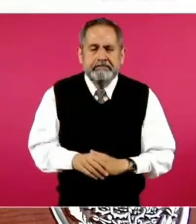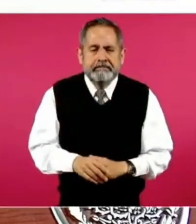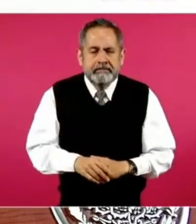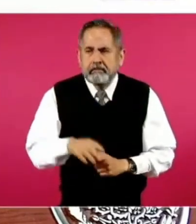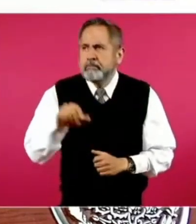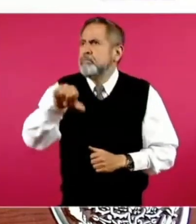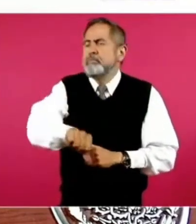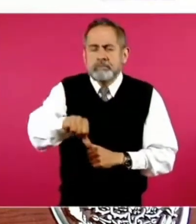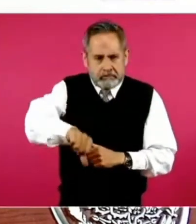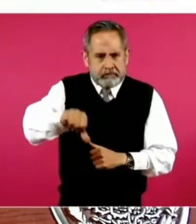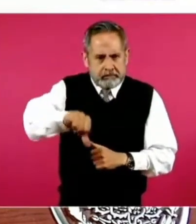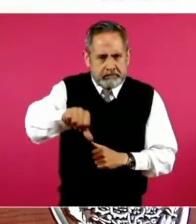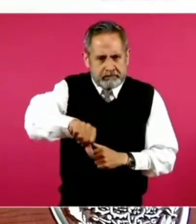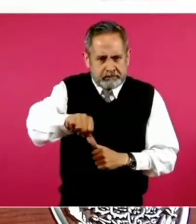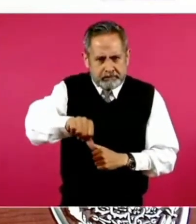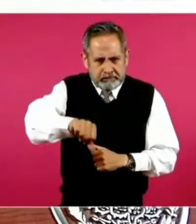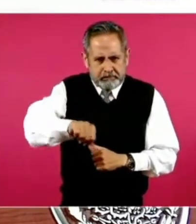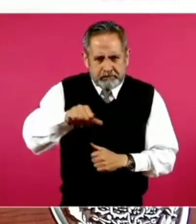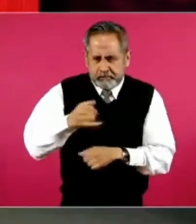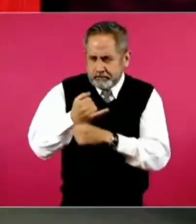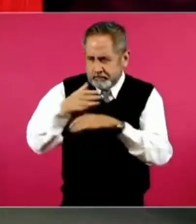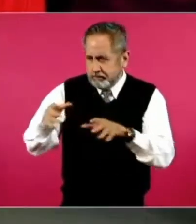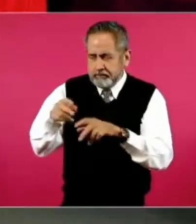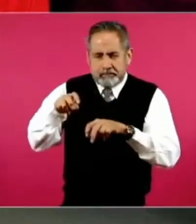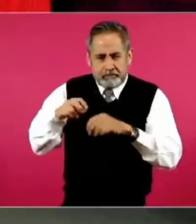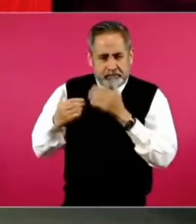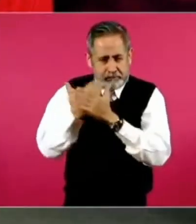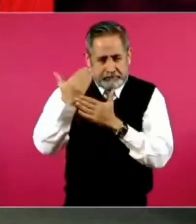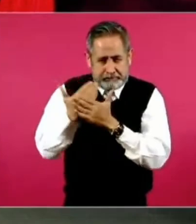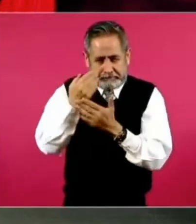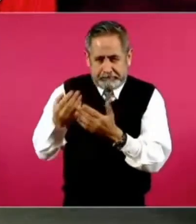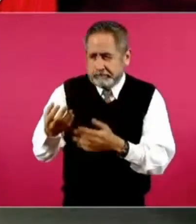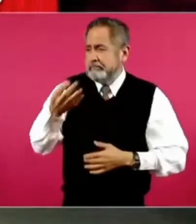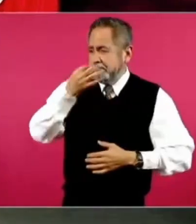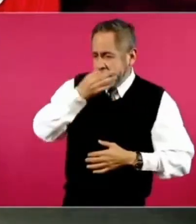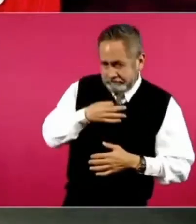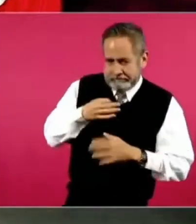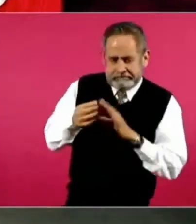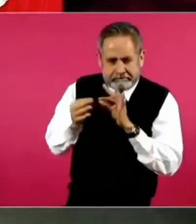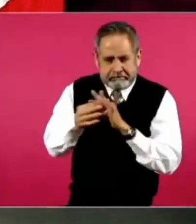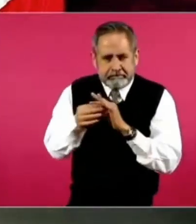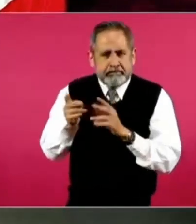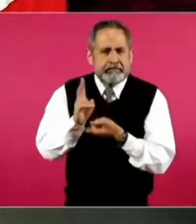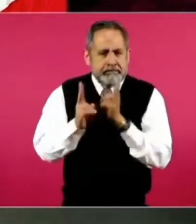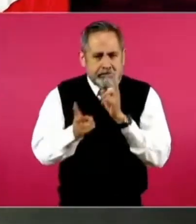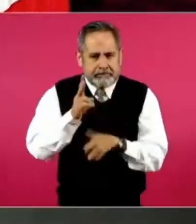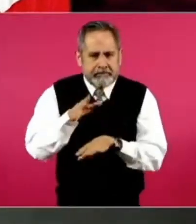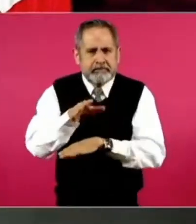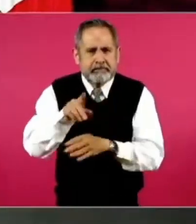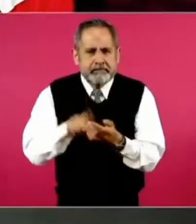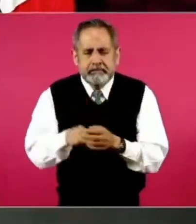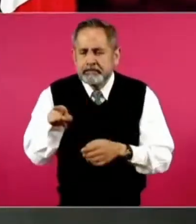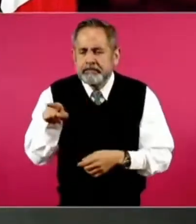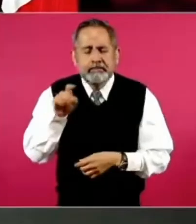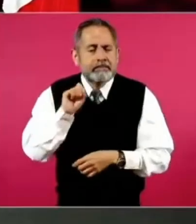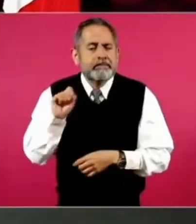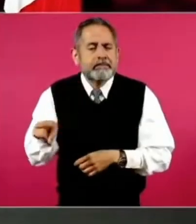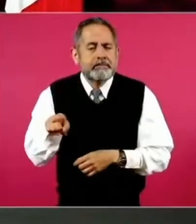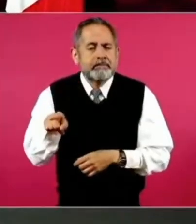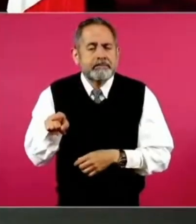hoy, en el informe de la mañana, se habló de